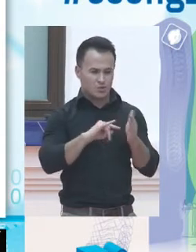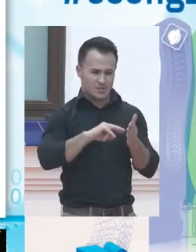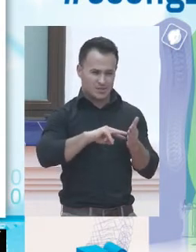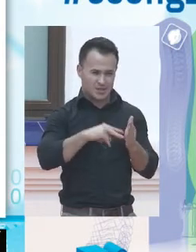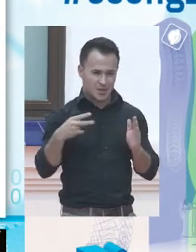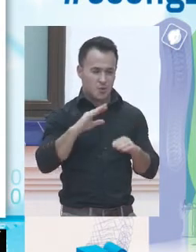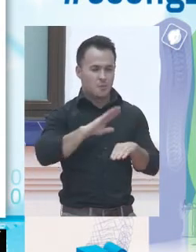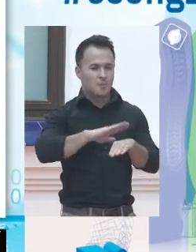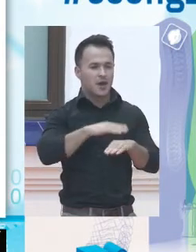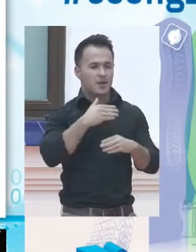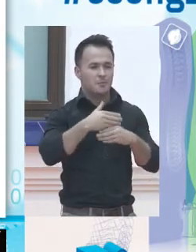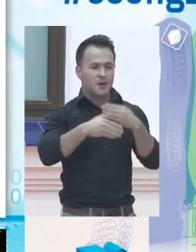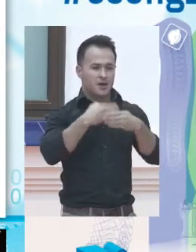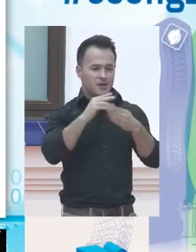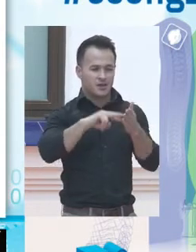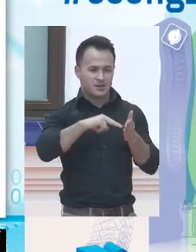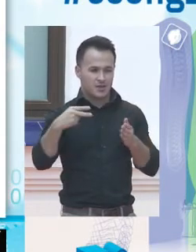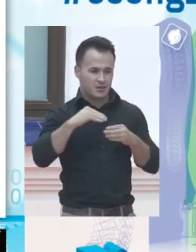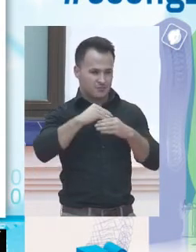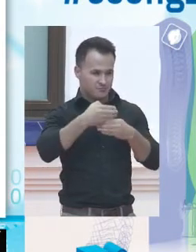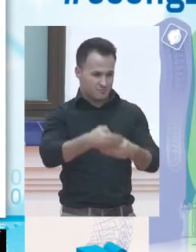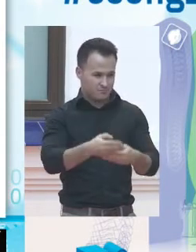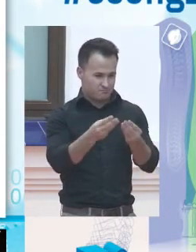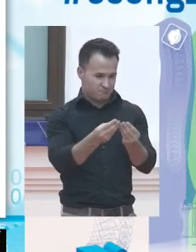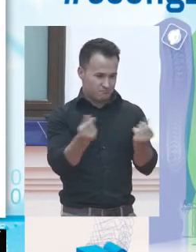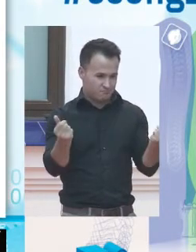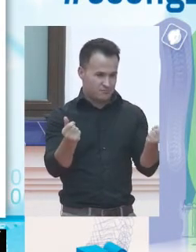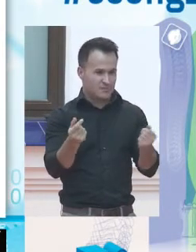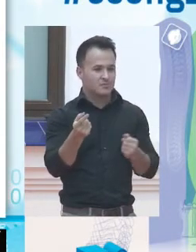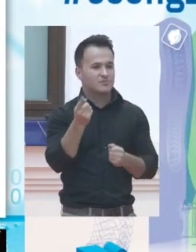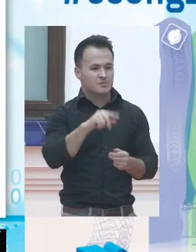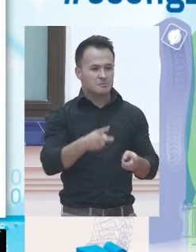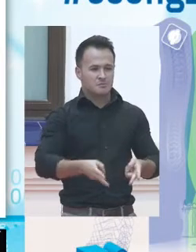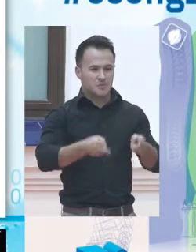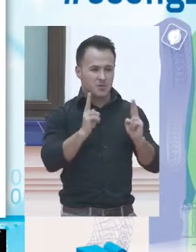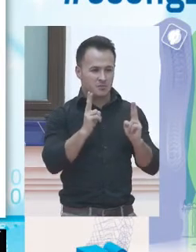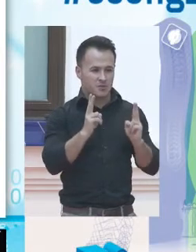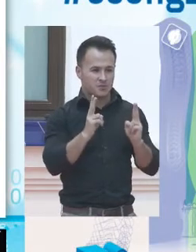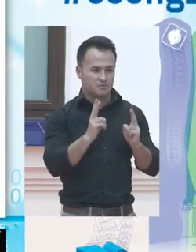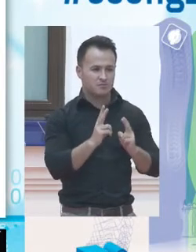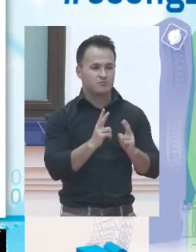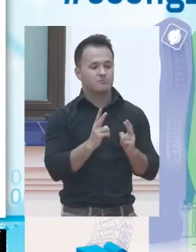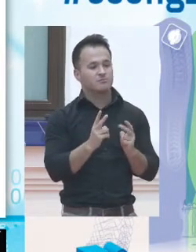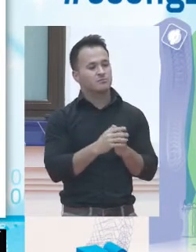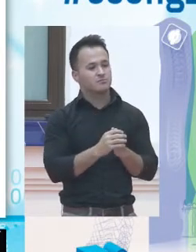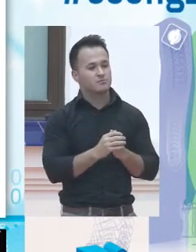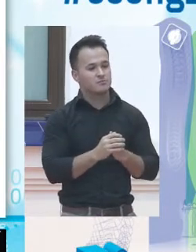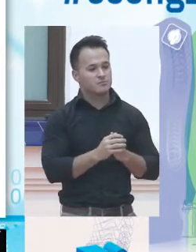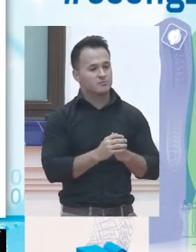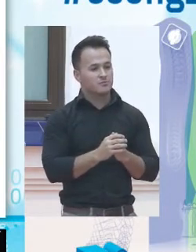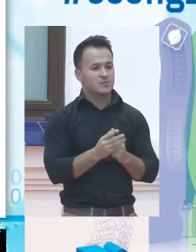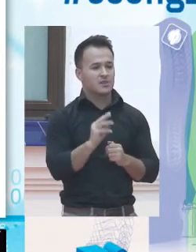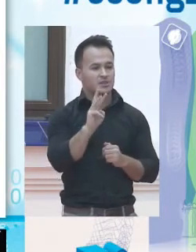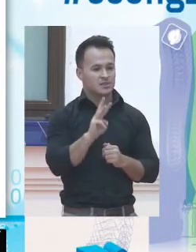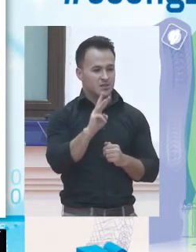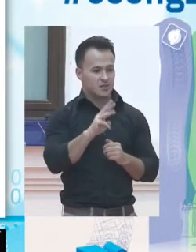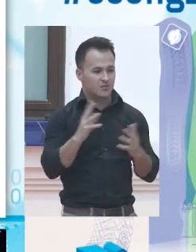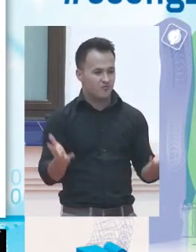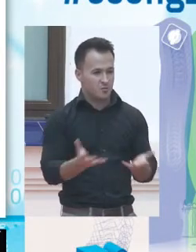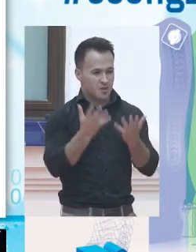las barreras técnicas se eliminen y se permita la interoperabilidad entre sistemas. 3, fomentando